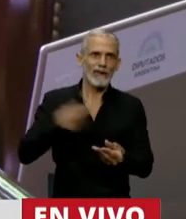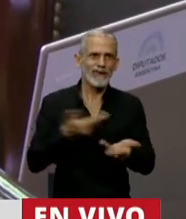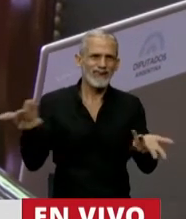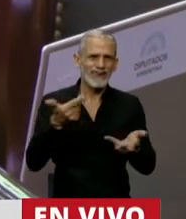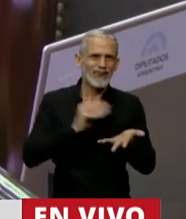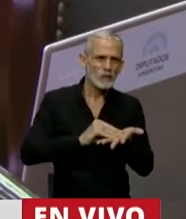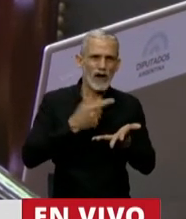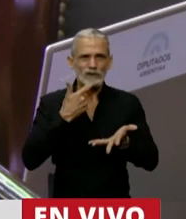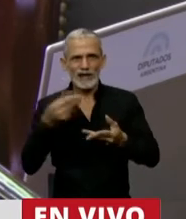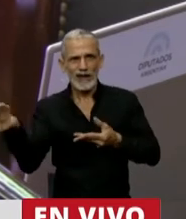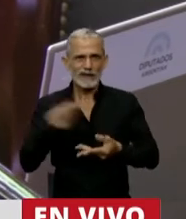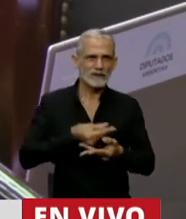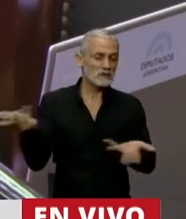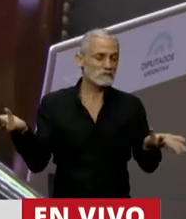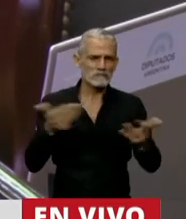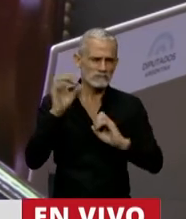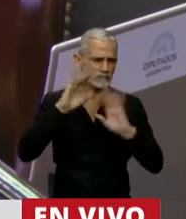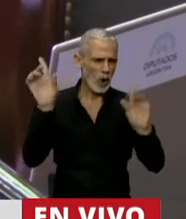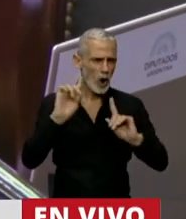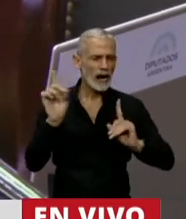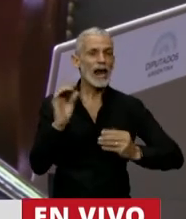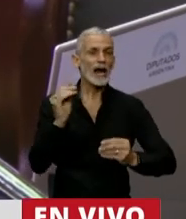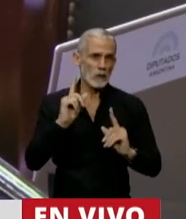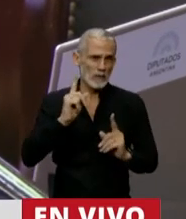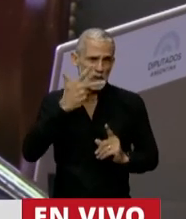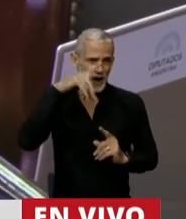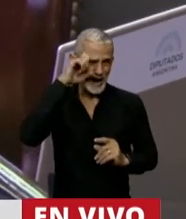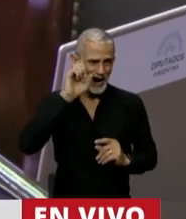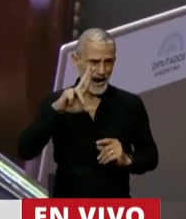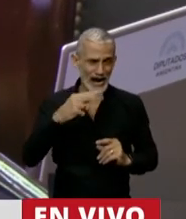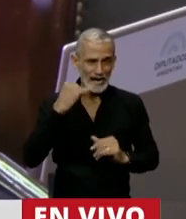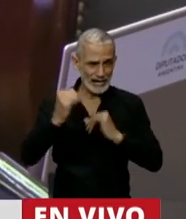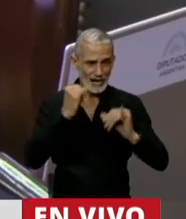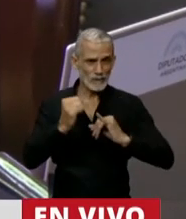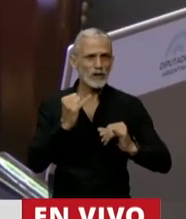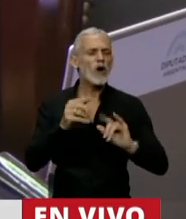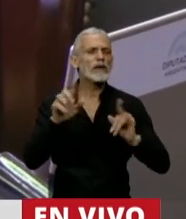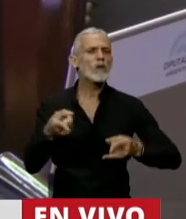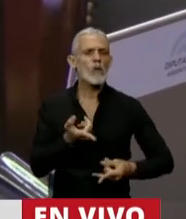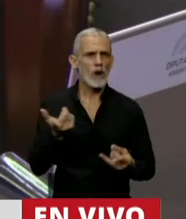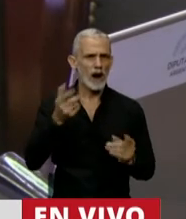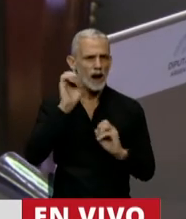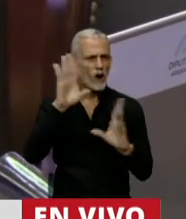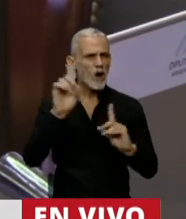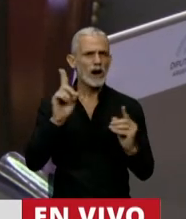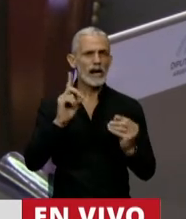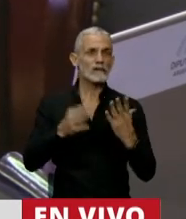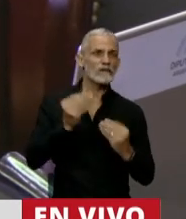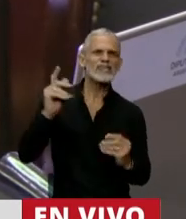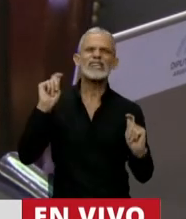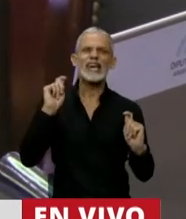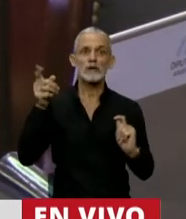a la otra y donde no queda claro, más allá de lo que dijo el miembro informante del oficialismo, quién tuvo la